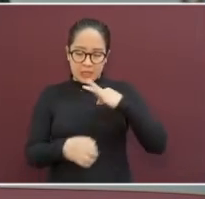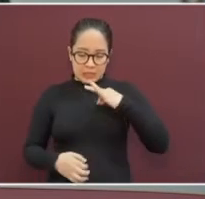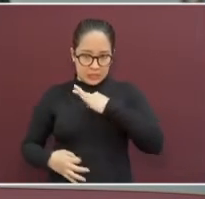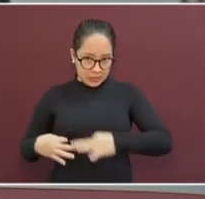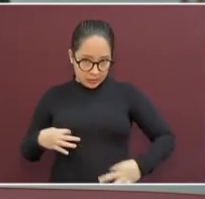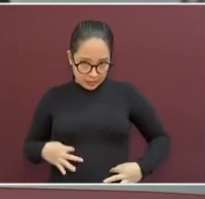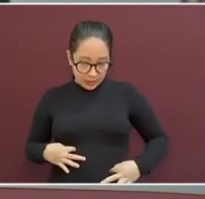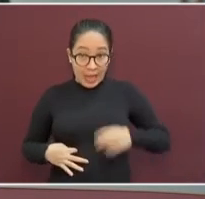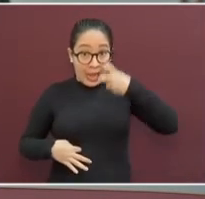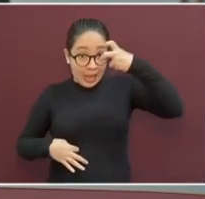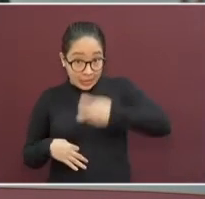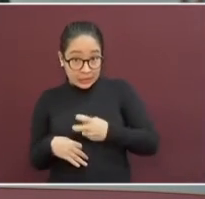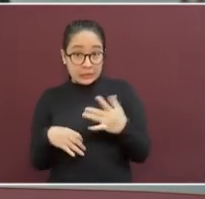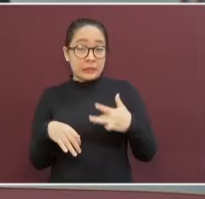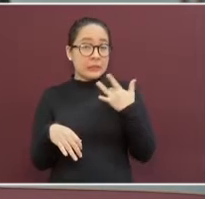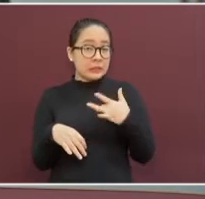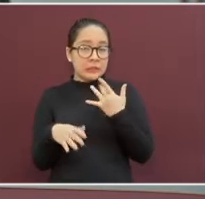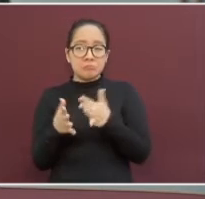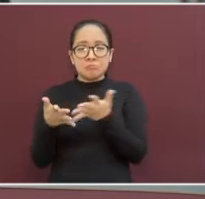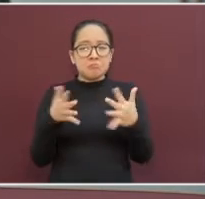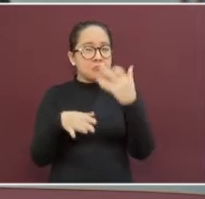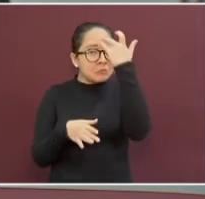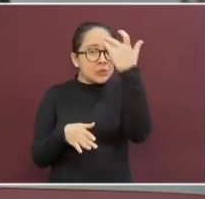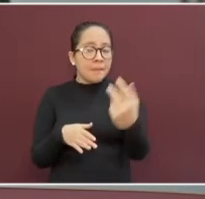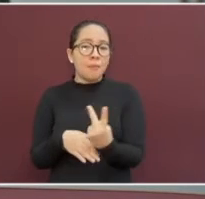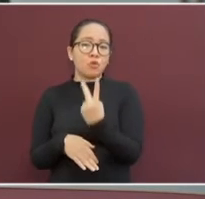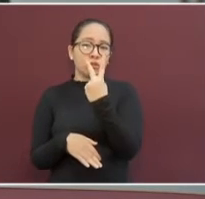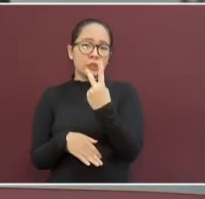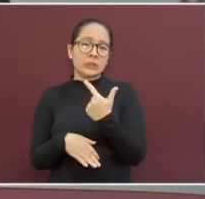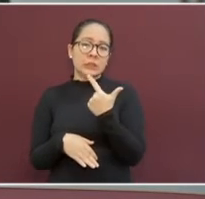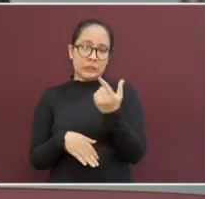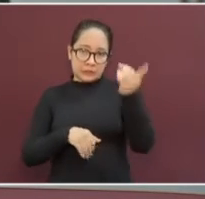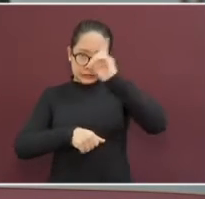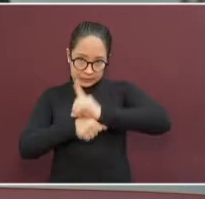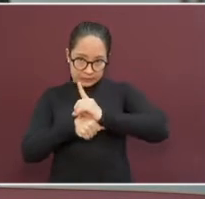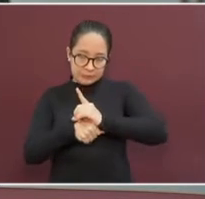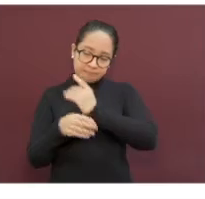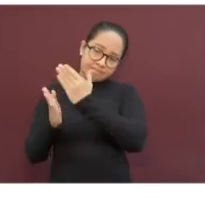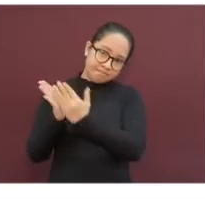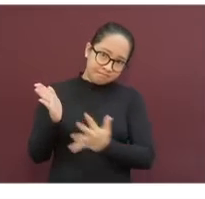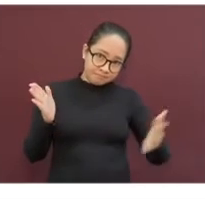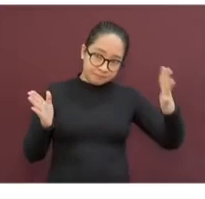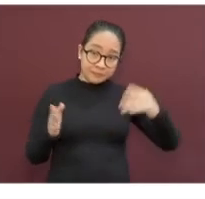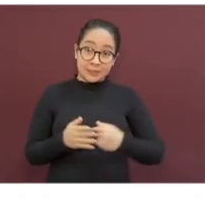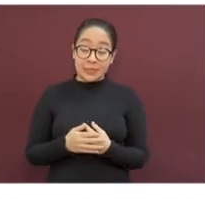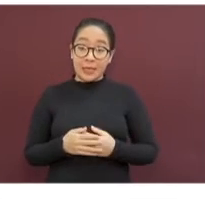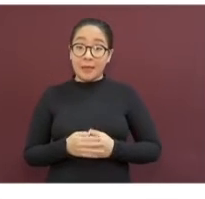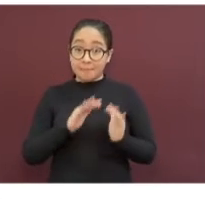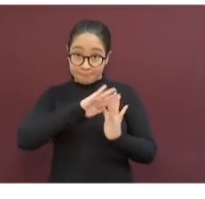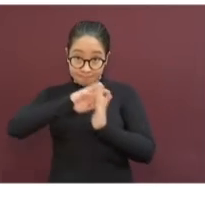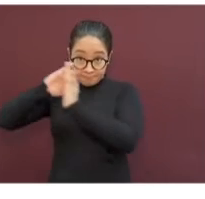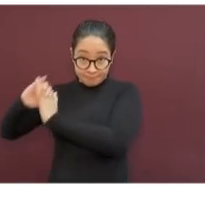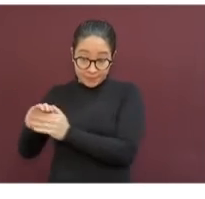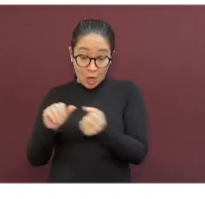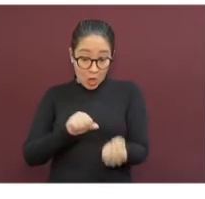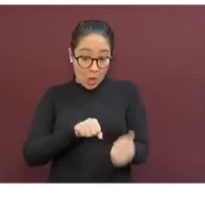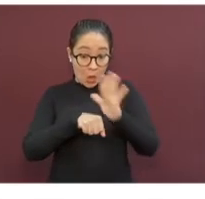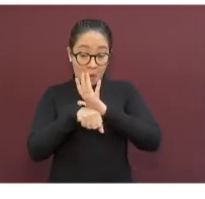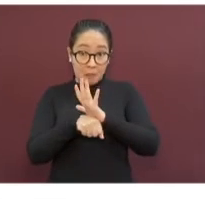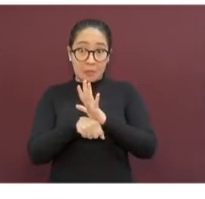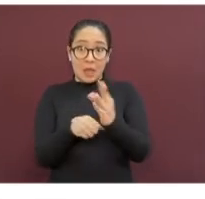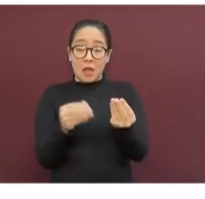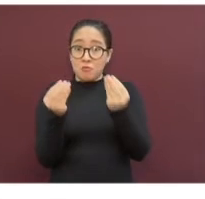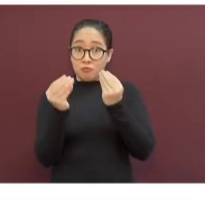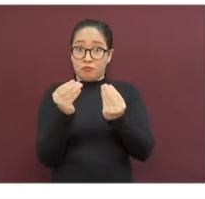estos síntomas duran generalmente de 2 a 7 días para kobe 19 han notificado una variedad